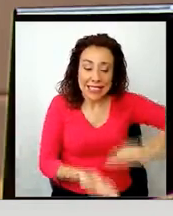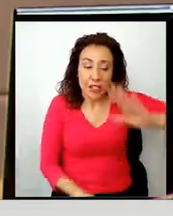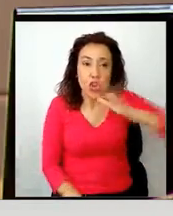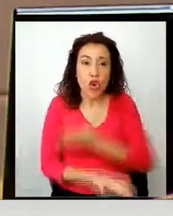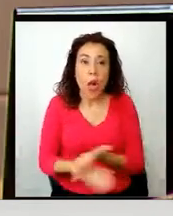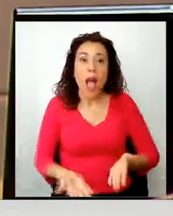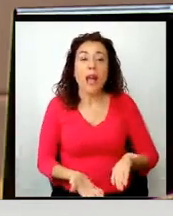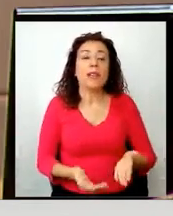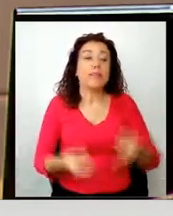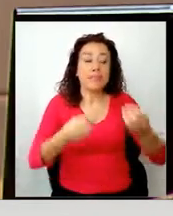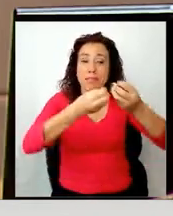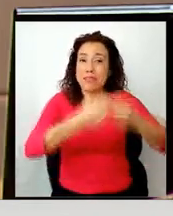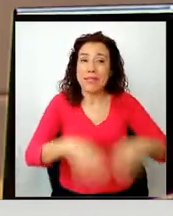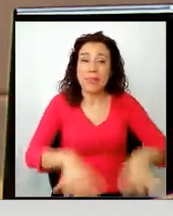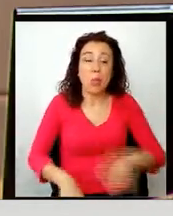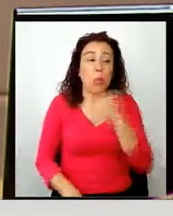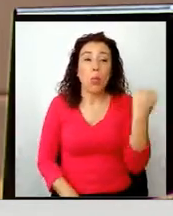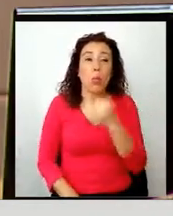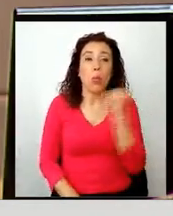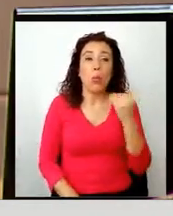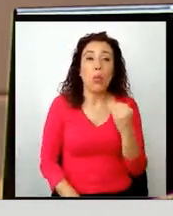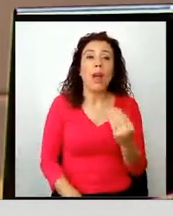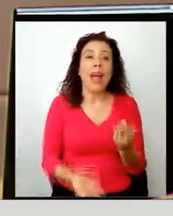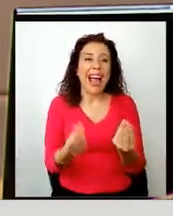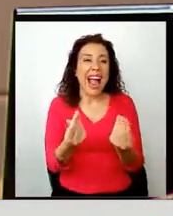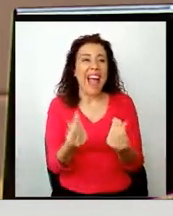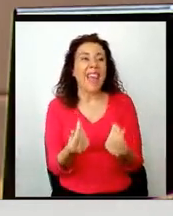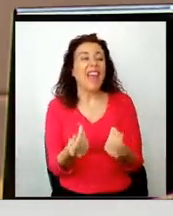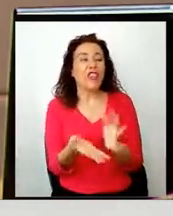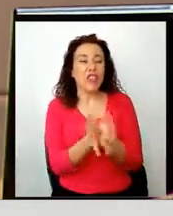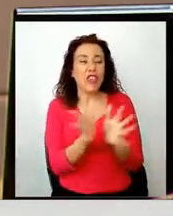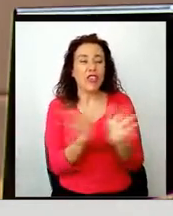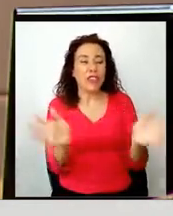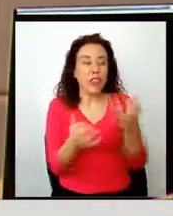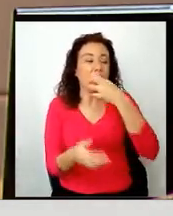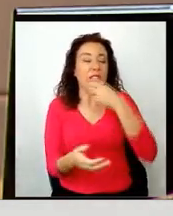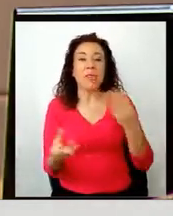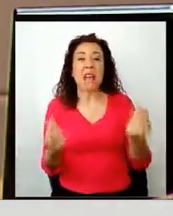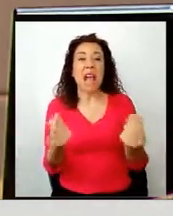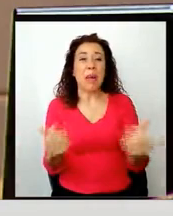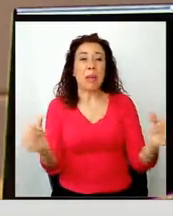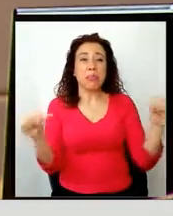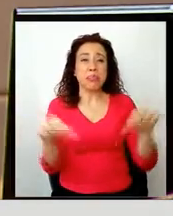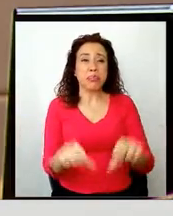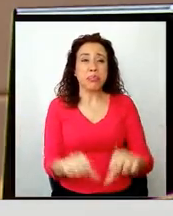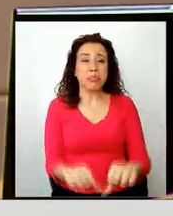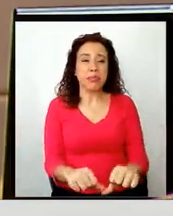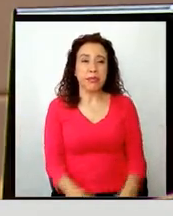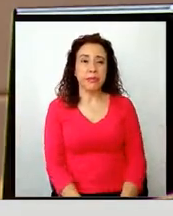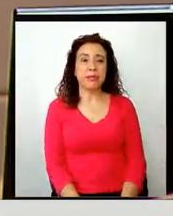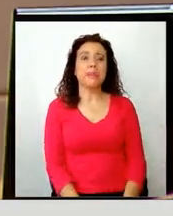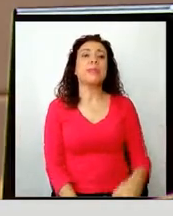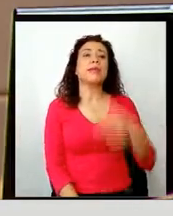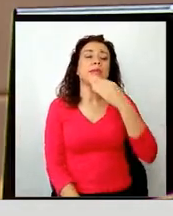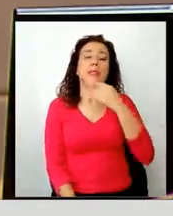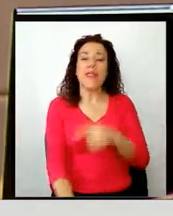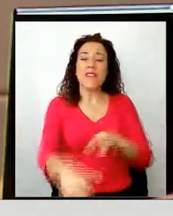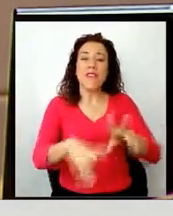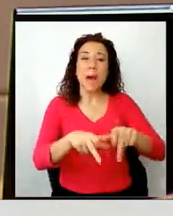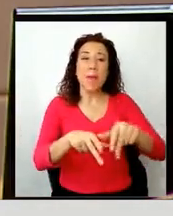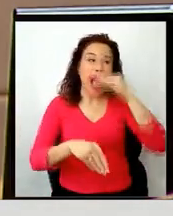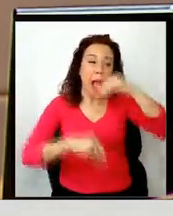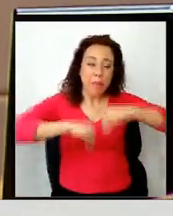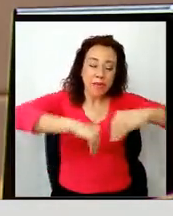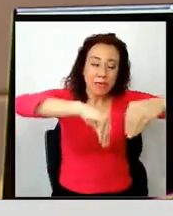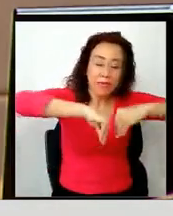a la disminución de la calidad de los productos agrícolas en especial de la agri familiar campesina que está presente y muy